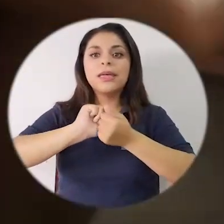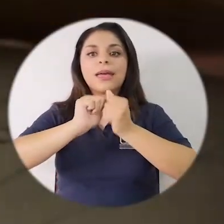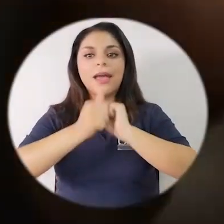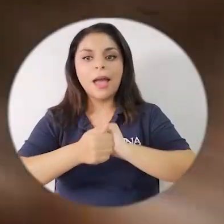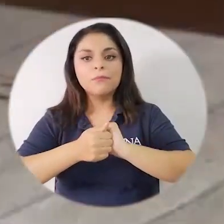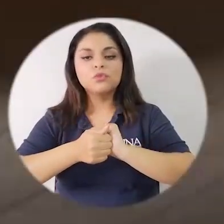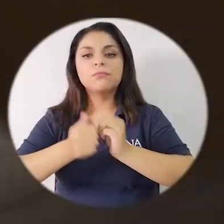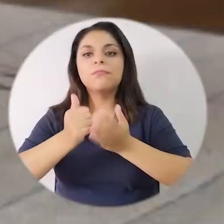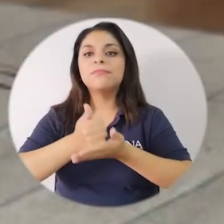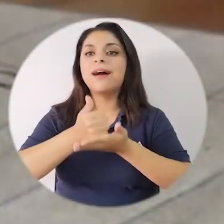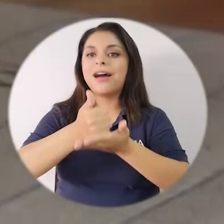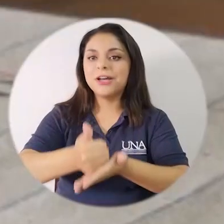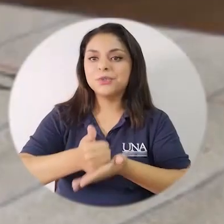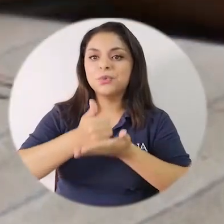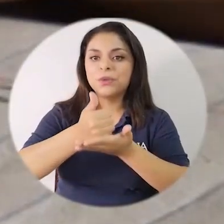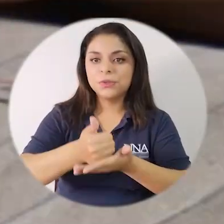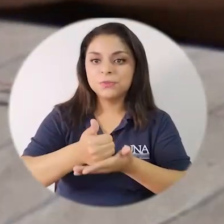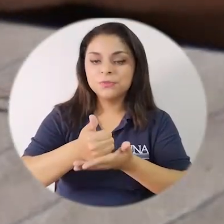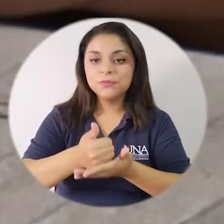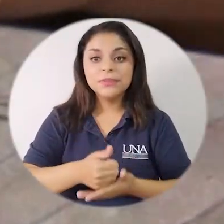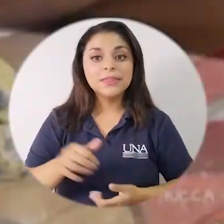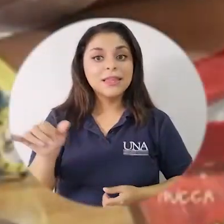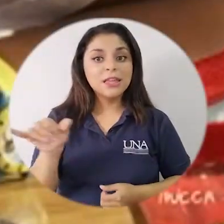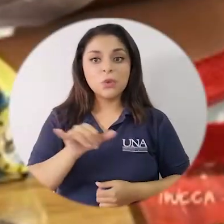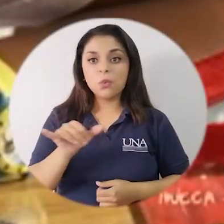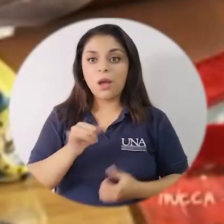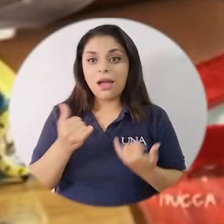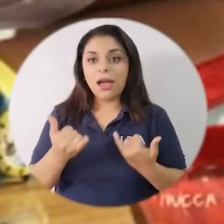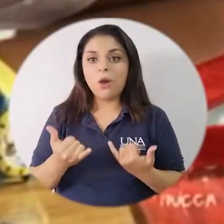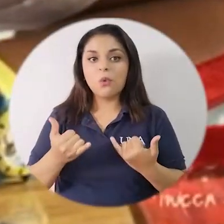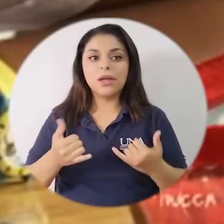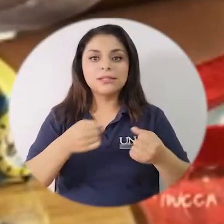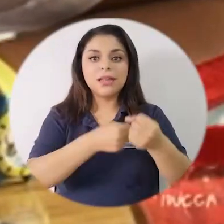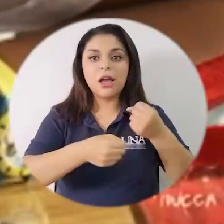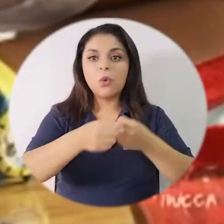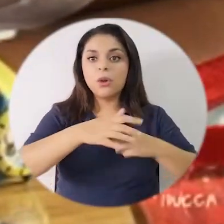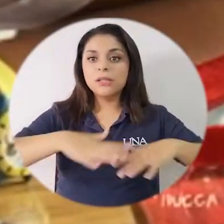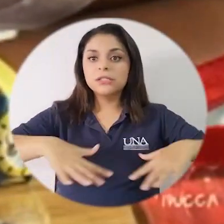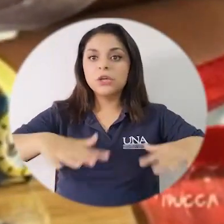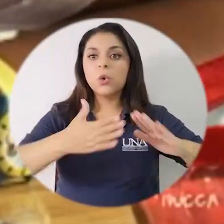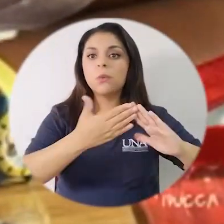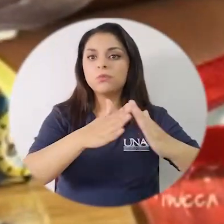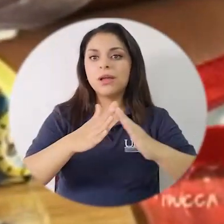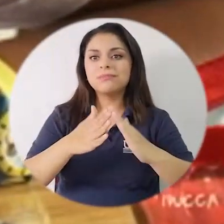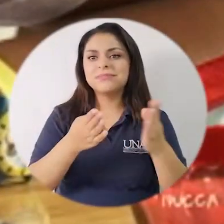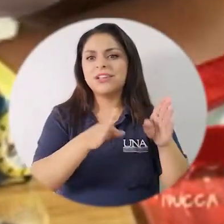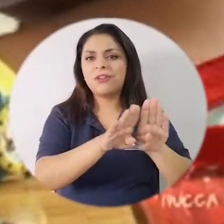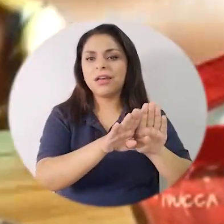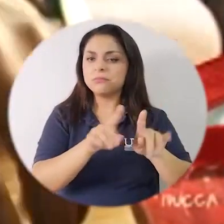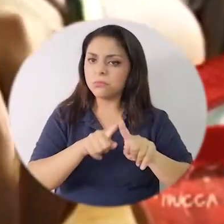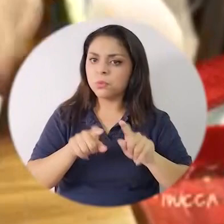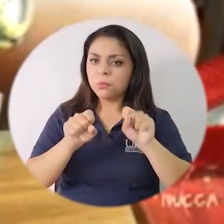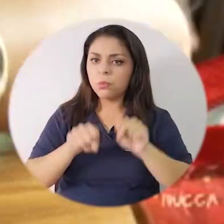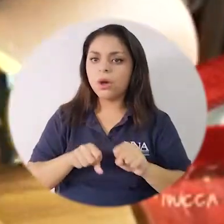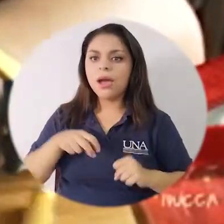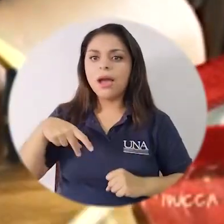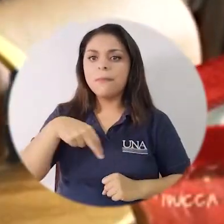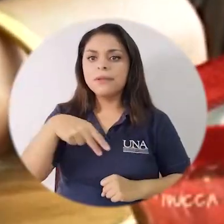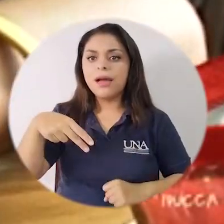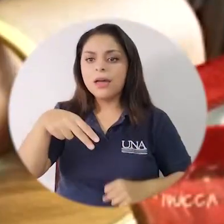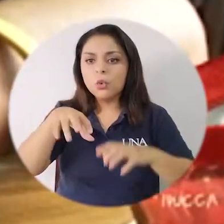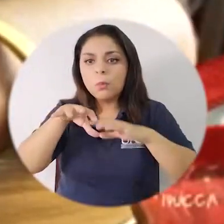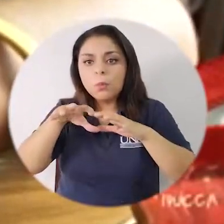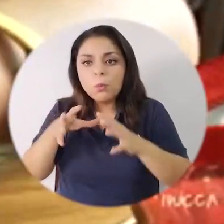pequeños cambios van a ir ayudando. Igual, ahorita las zonas comunales están cerradas, pero podemos ir a caminar con las